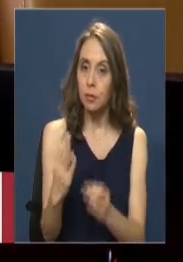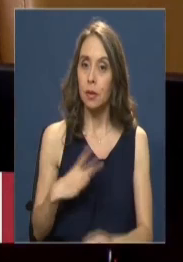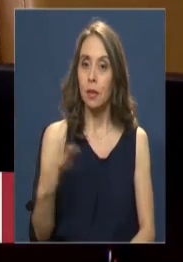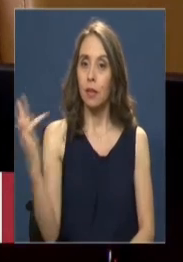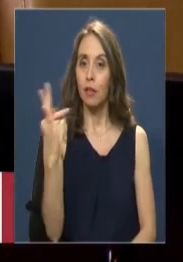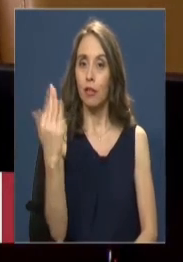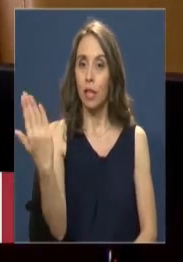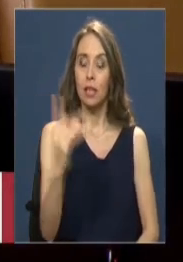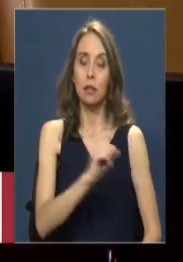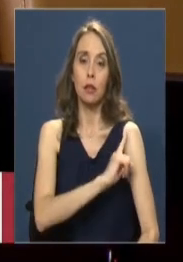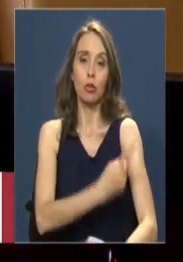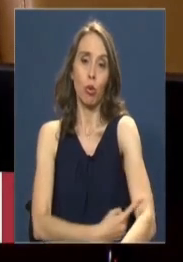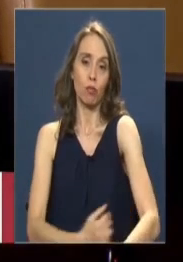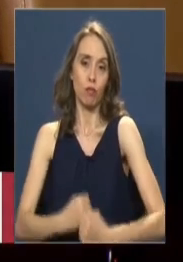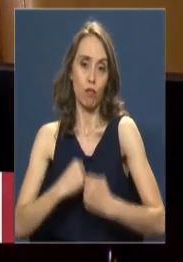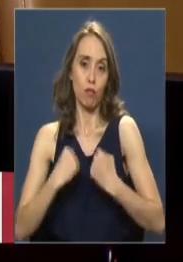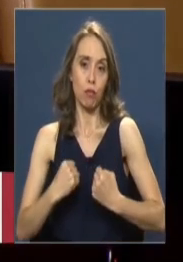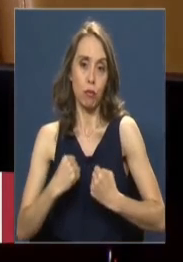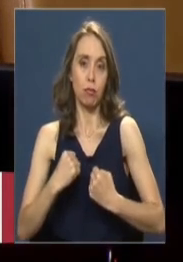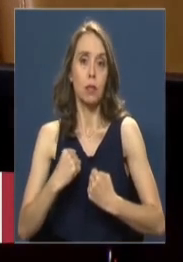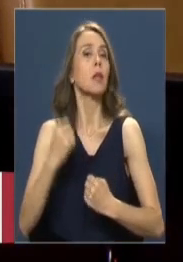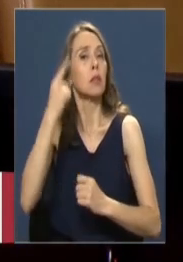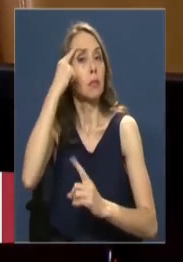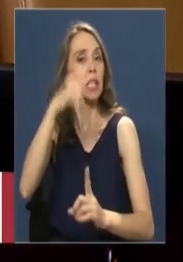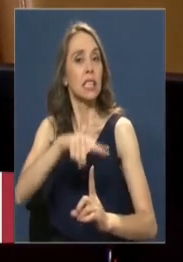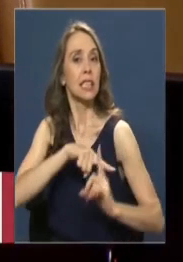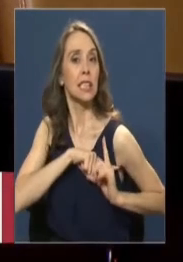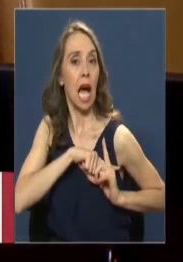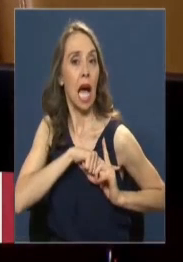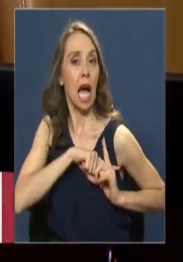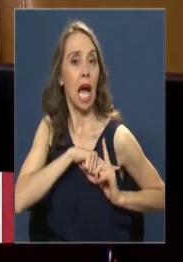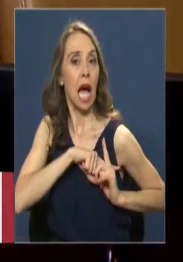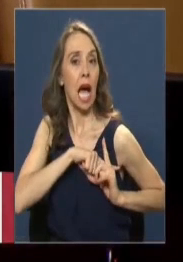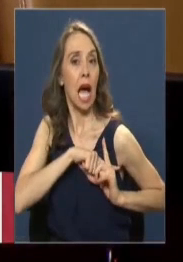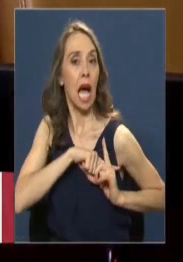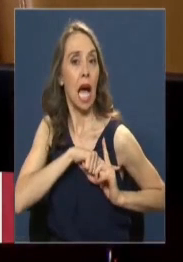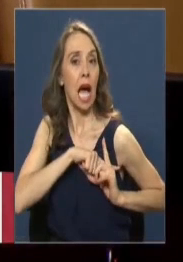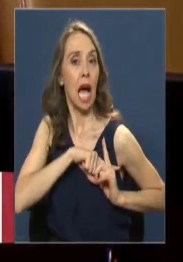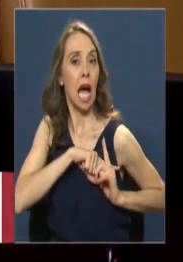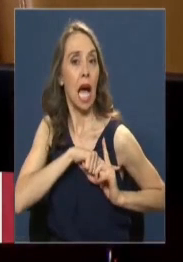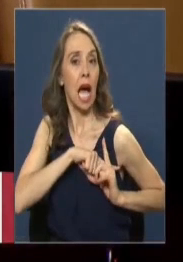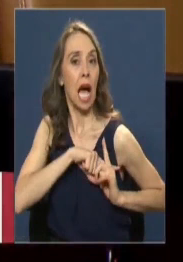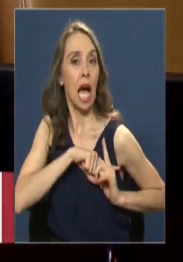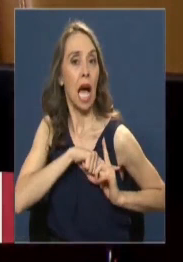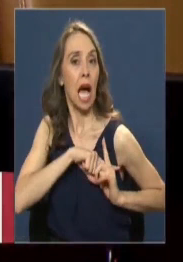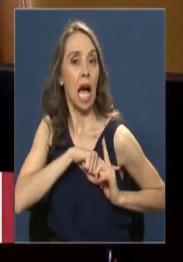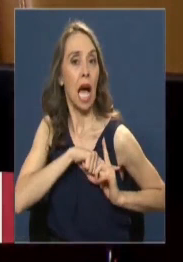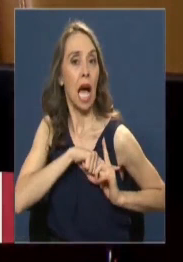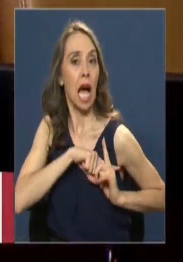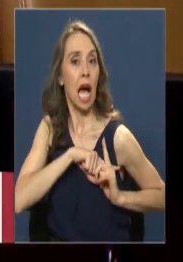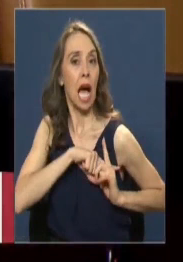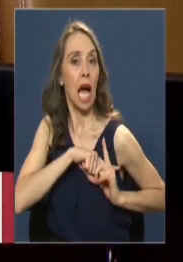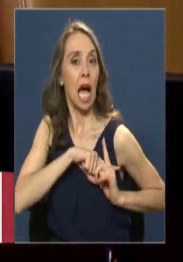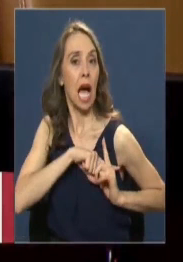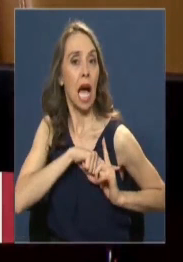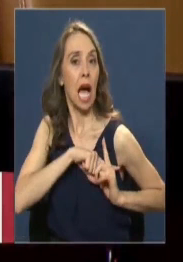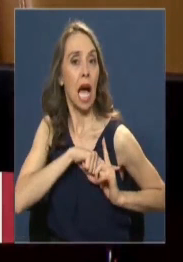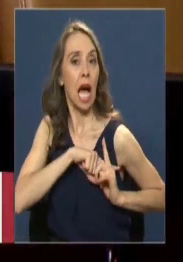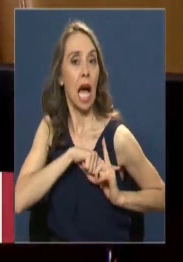el estoicismo y el espíritu de sacrificio de nuestros colegas de Chile Vamos, que